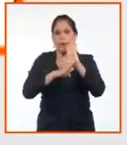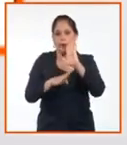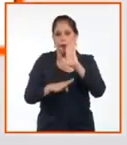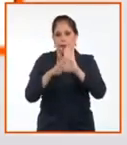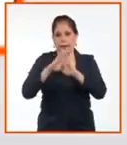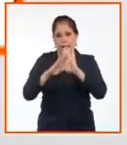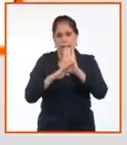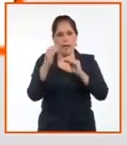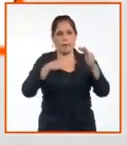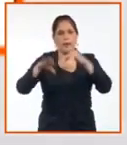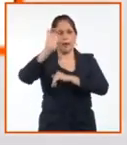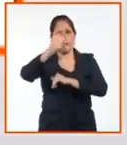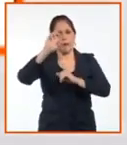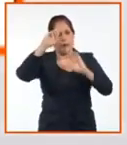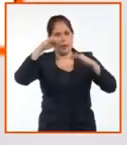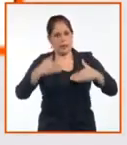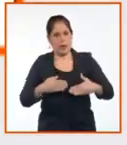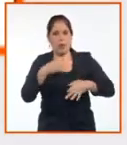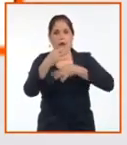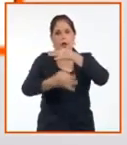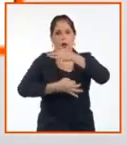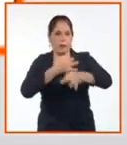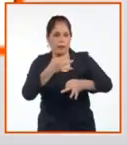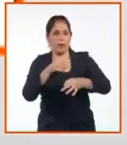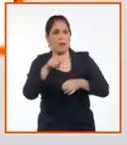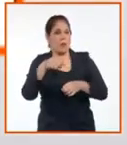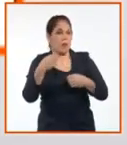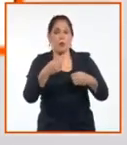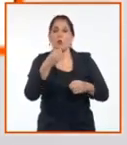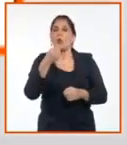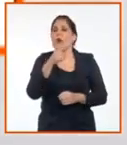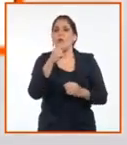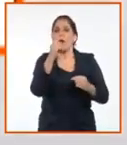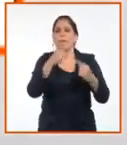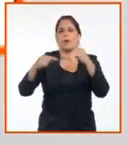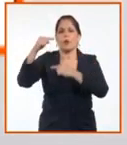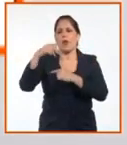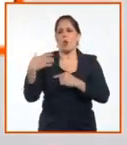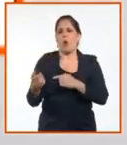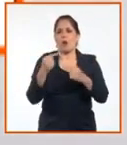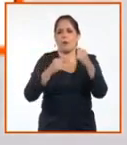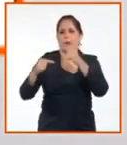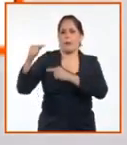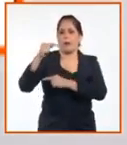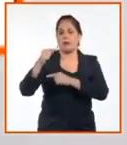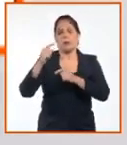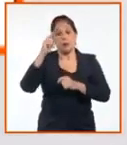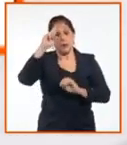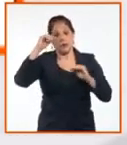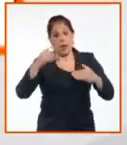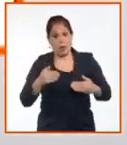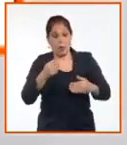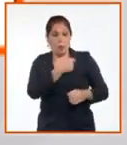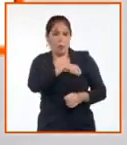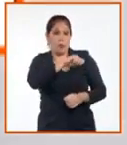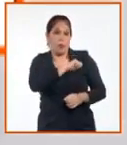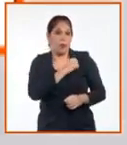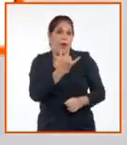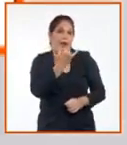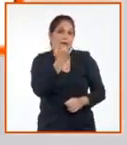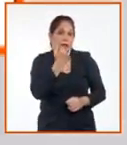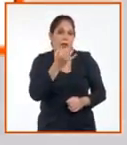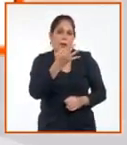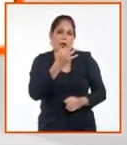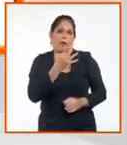ministerio de salud pública estableciendo niveles de prioridad a partir del impacto en la salud de la población de los medicamentos del cuadro